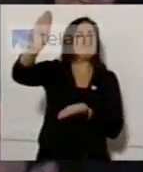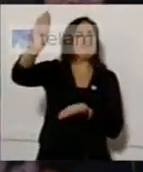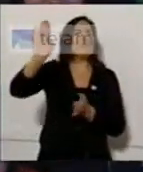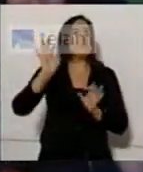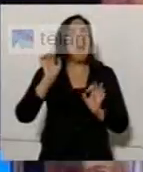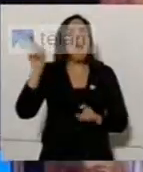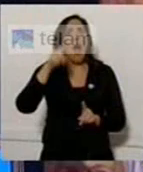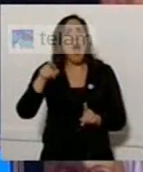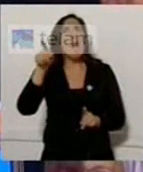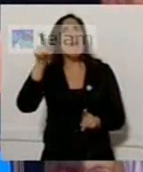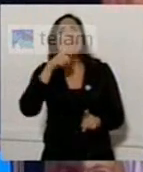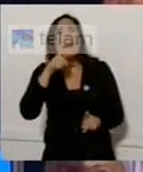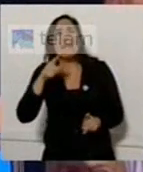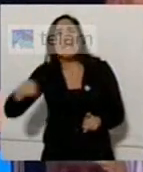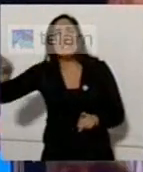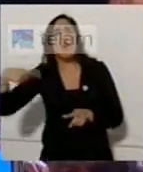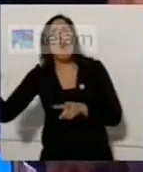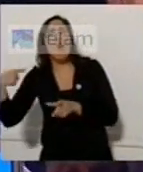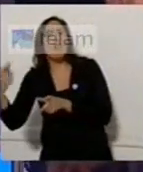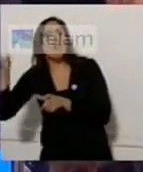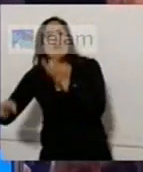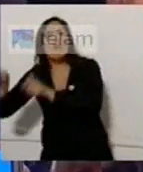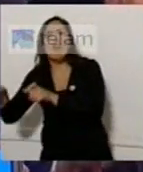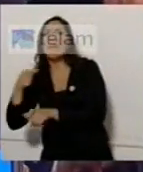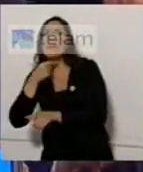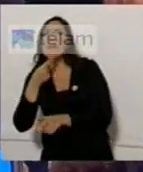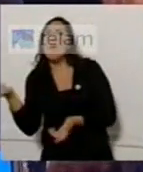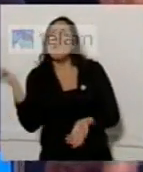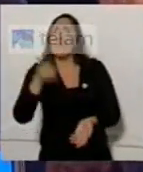también quieren que vuelva esa etapa.